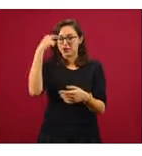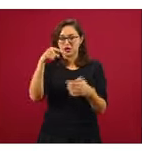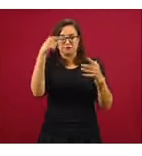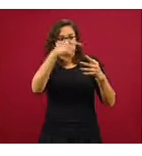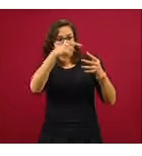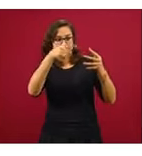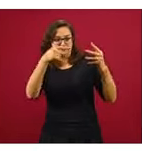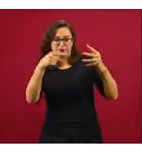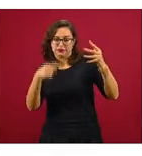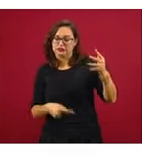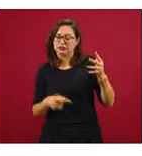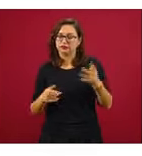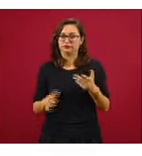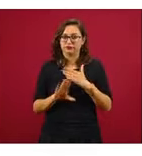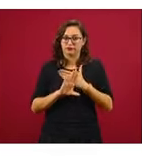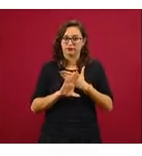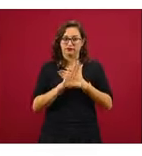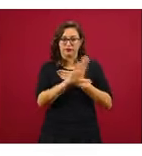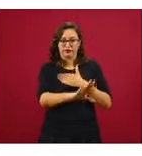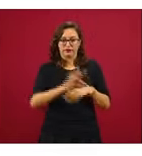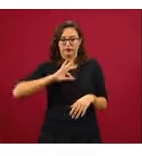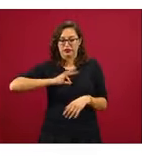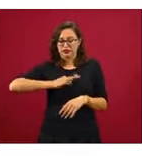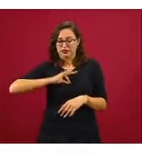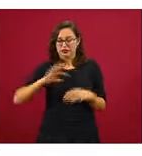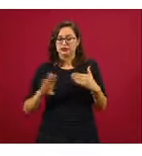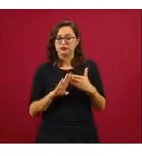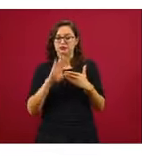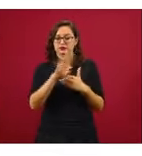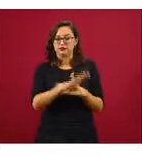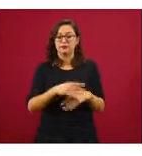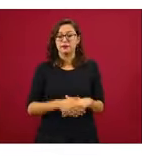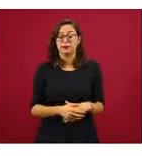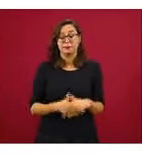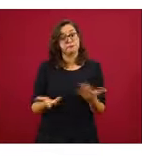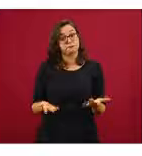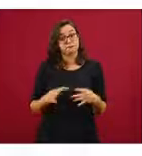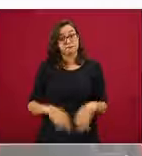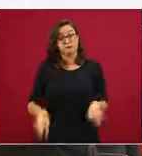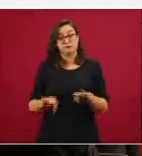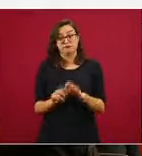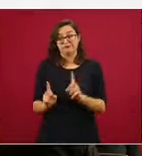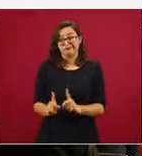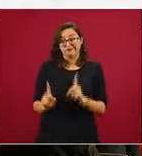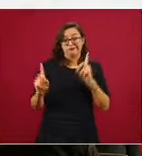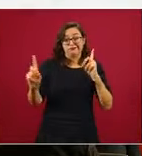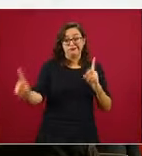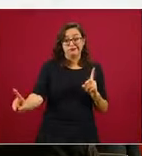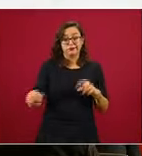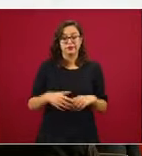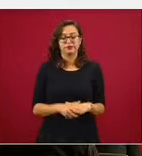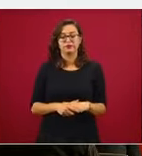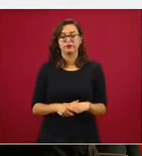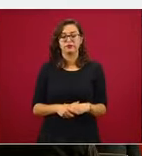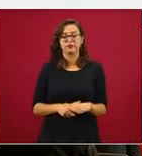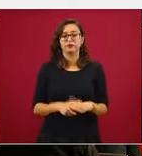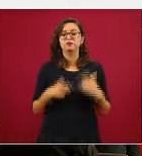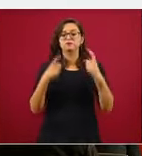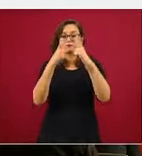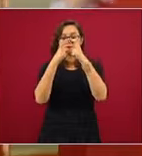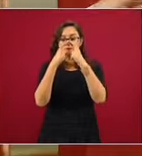las medidas básicas de prevención, que son estas. Finalmente, mantener la sana distancia. El cubrebocas será de